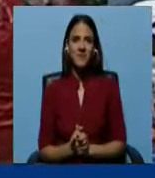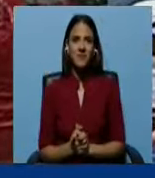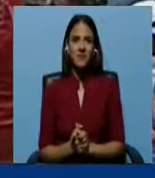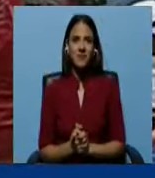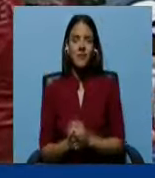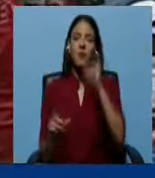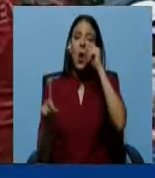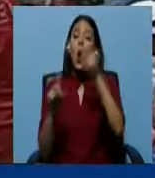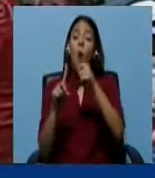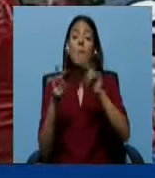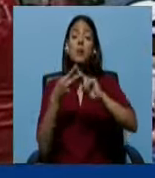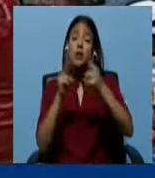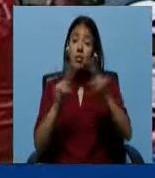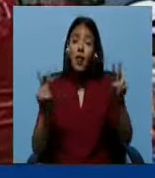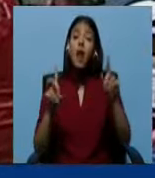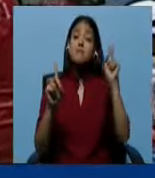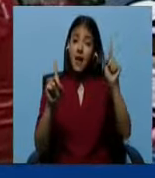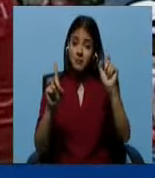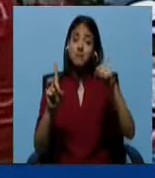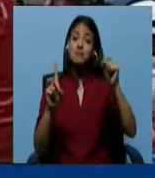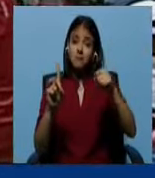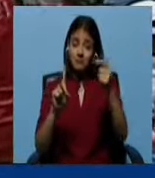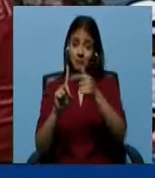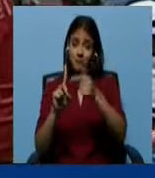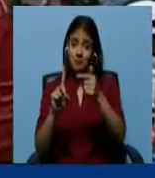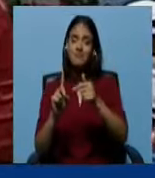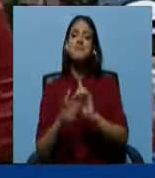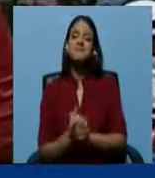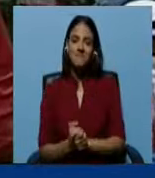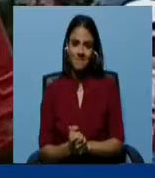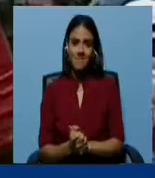El hombre de la paz ciudadana.